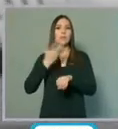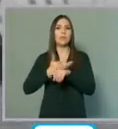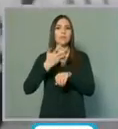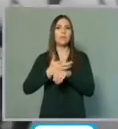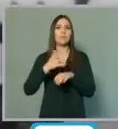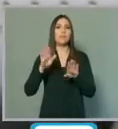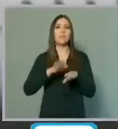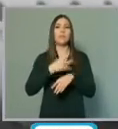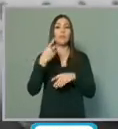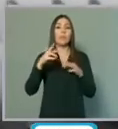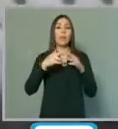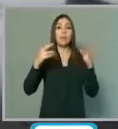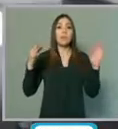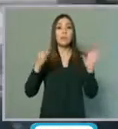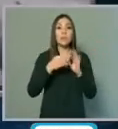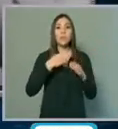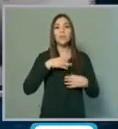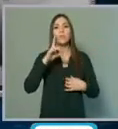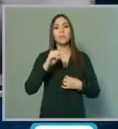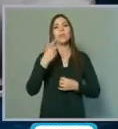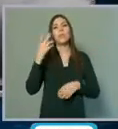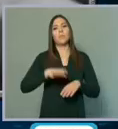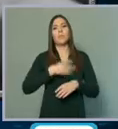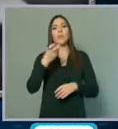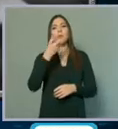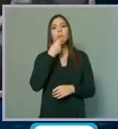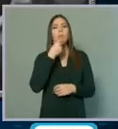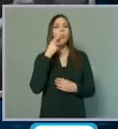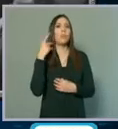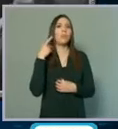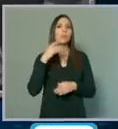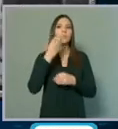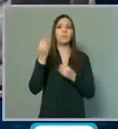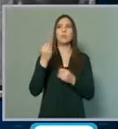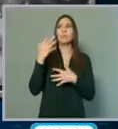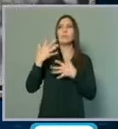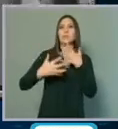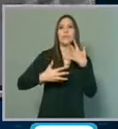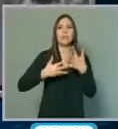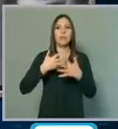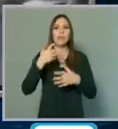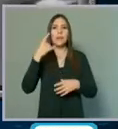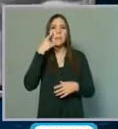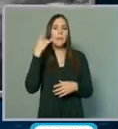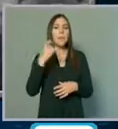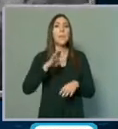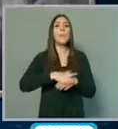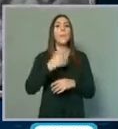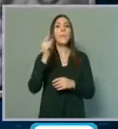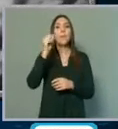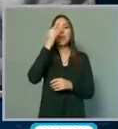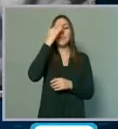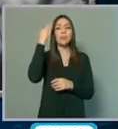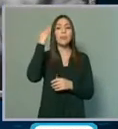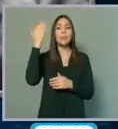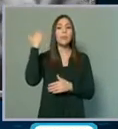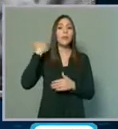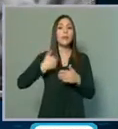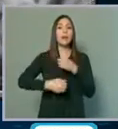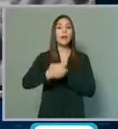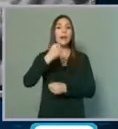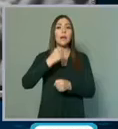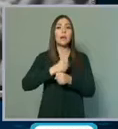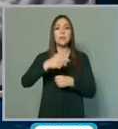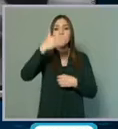definitivamente la posición política de Yuri Gagarin fue muy, muy controversial y, como les digo, hasta hace apenas unos años nos enteramos. Oye,